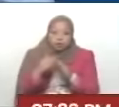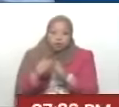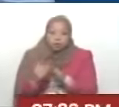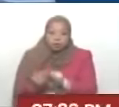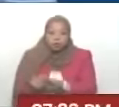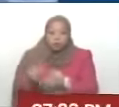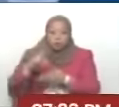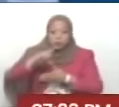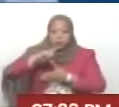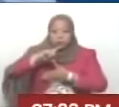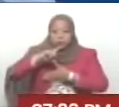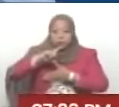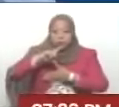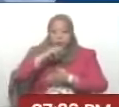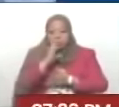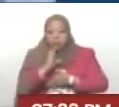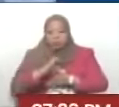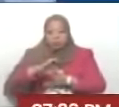Latinoamericanos y Caribeños, la CELAC,